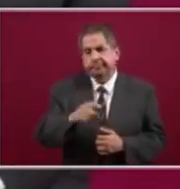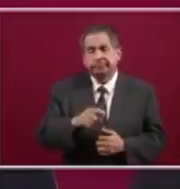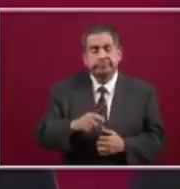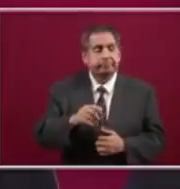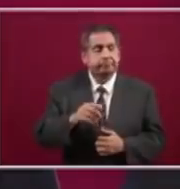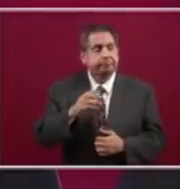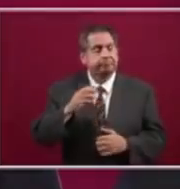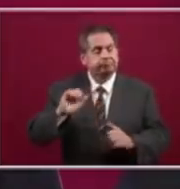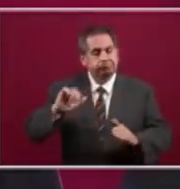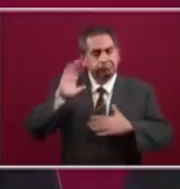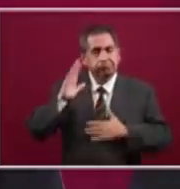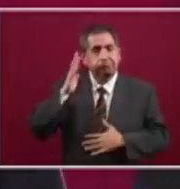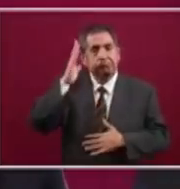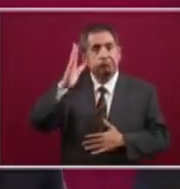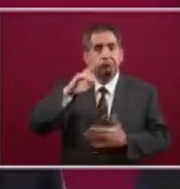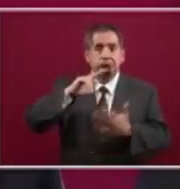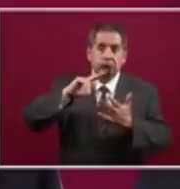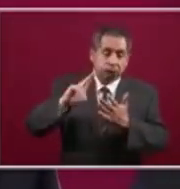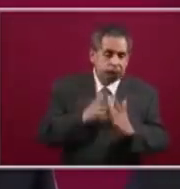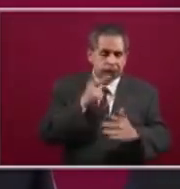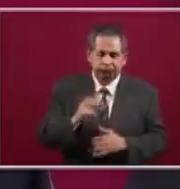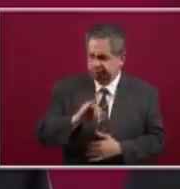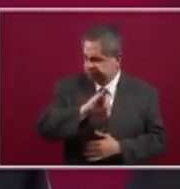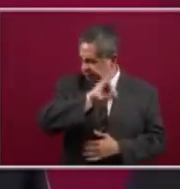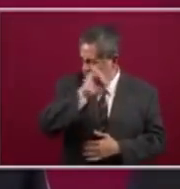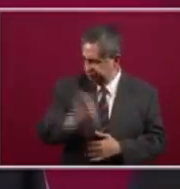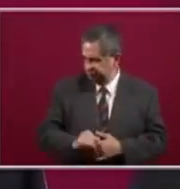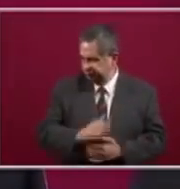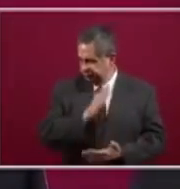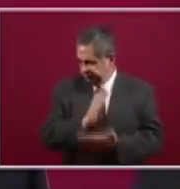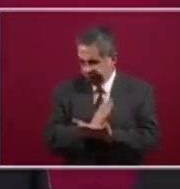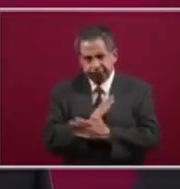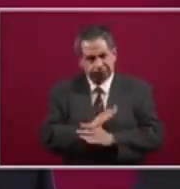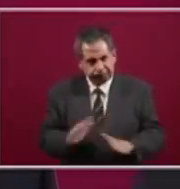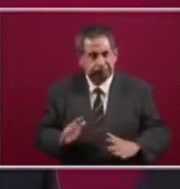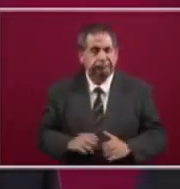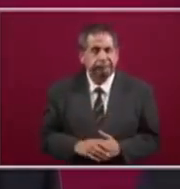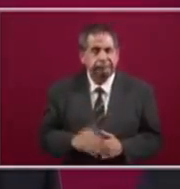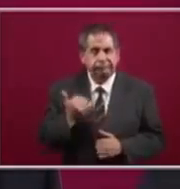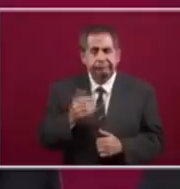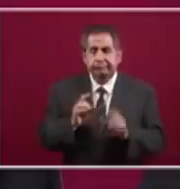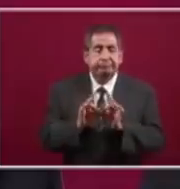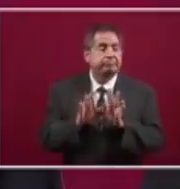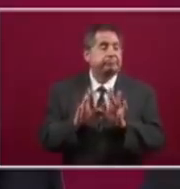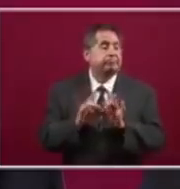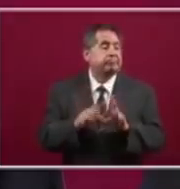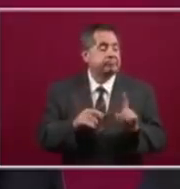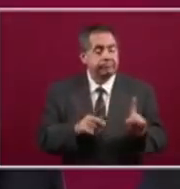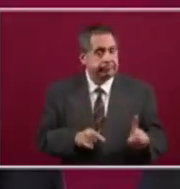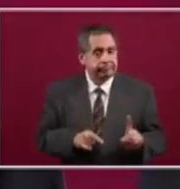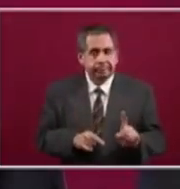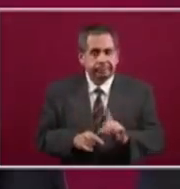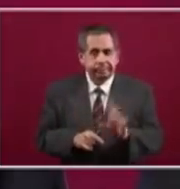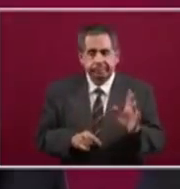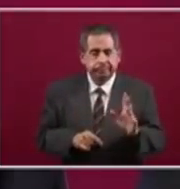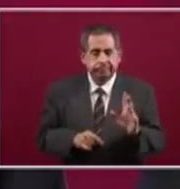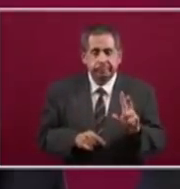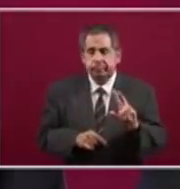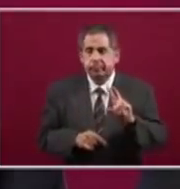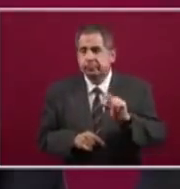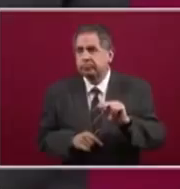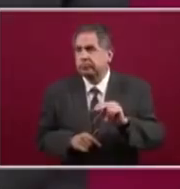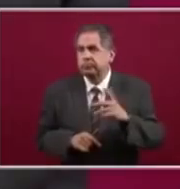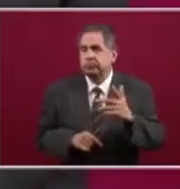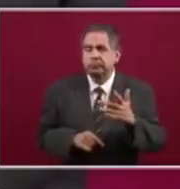más sucedan estas cosas y que cuando se presenten no haya